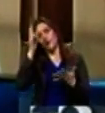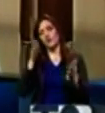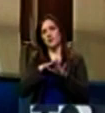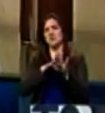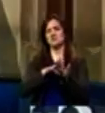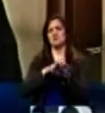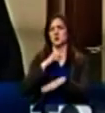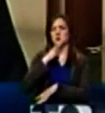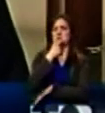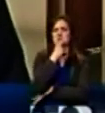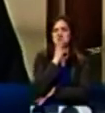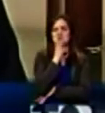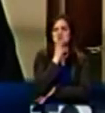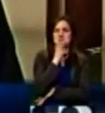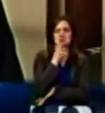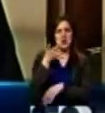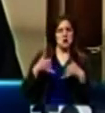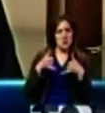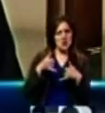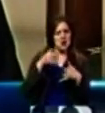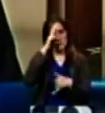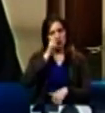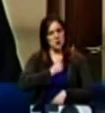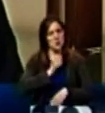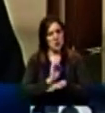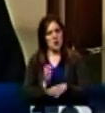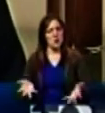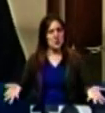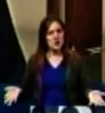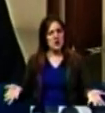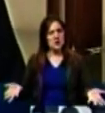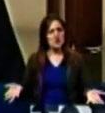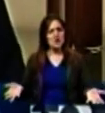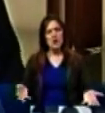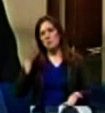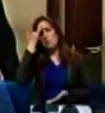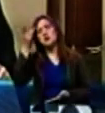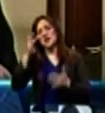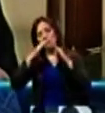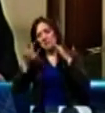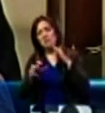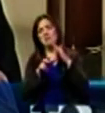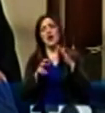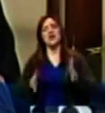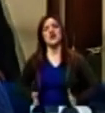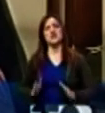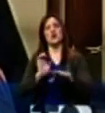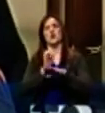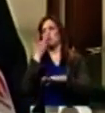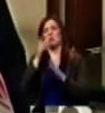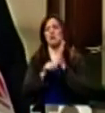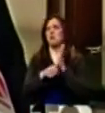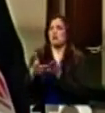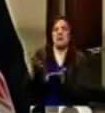si me pongo serio, está jugando con el honor nacional. ¿Qué méritos tiene para ser nacionalizado el señor Assange?